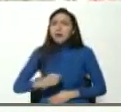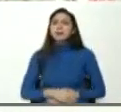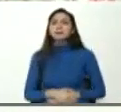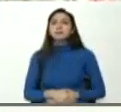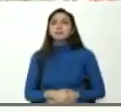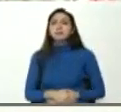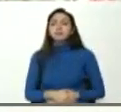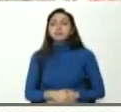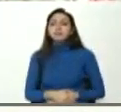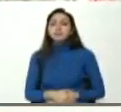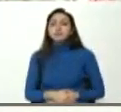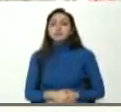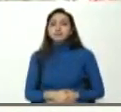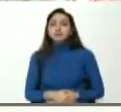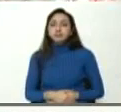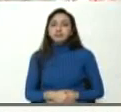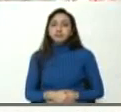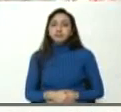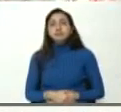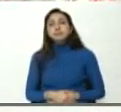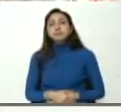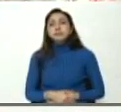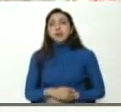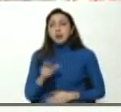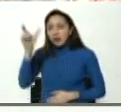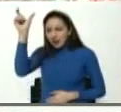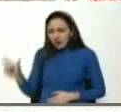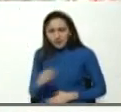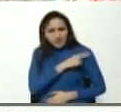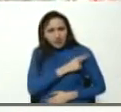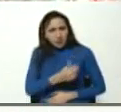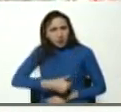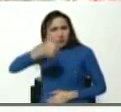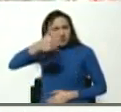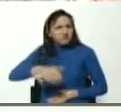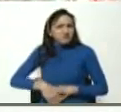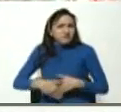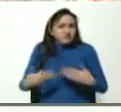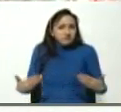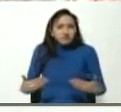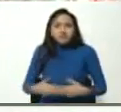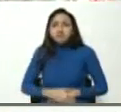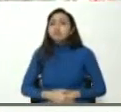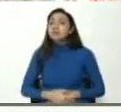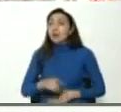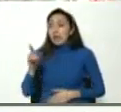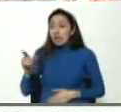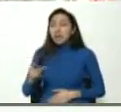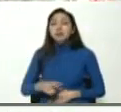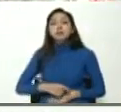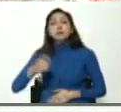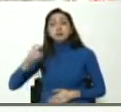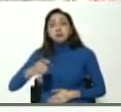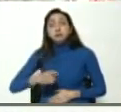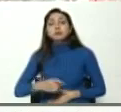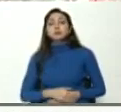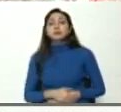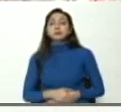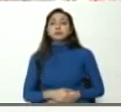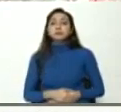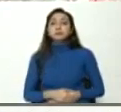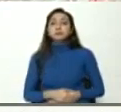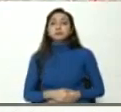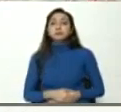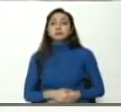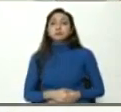general garcía carneiro merece y